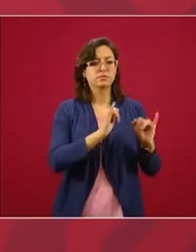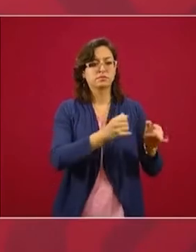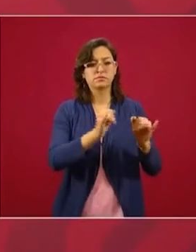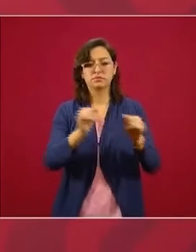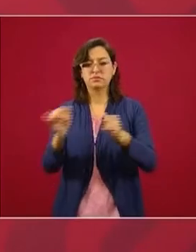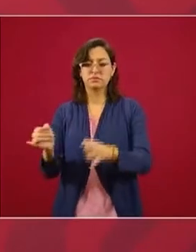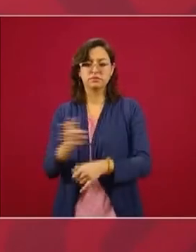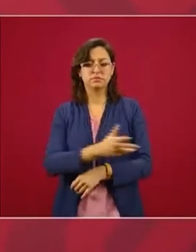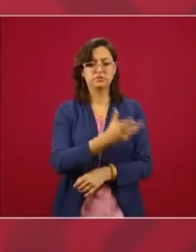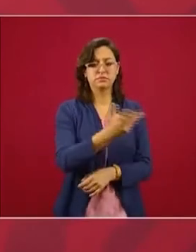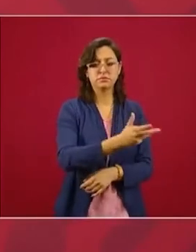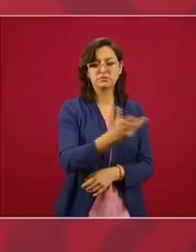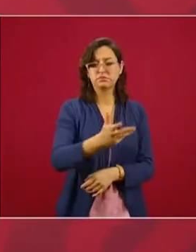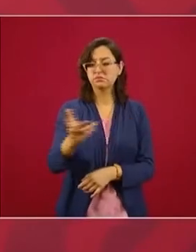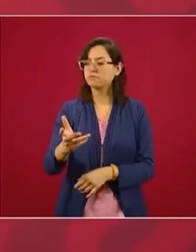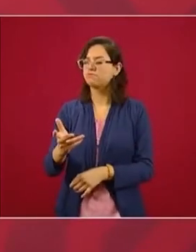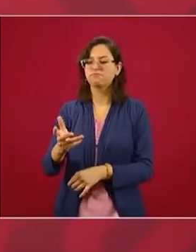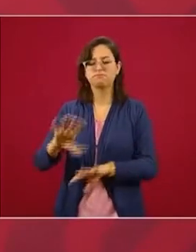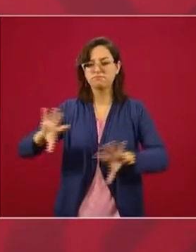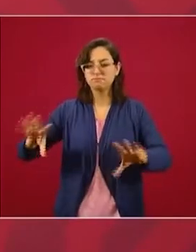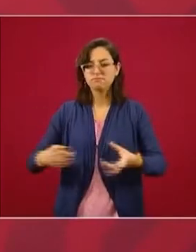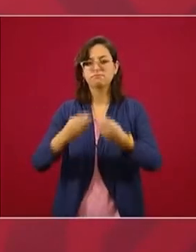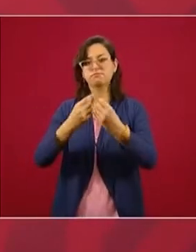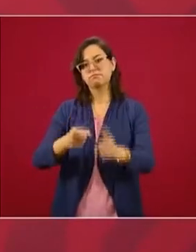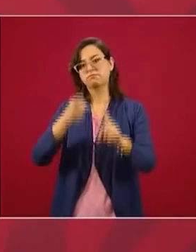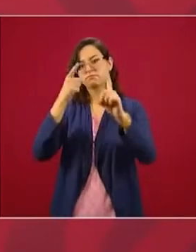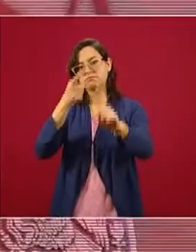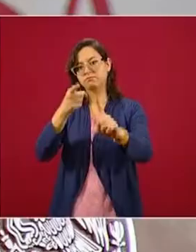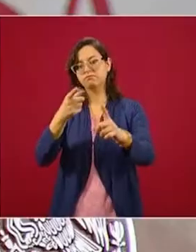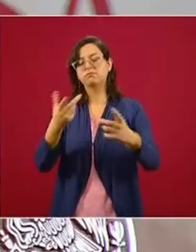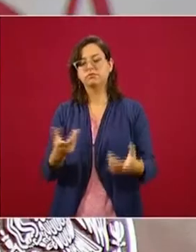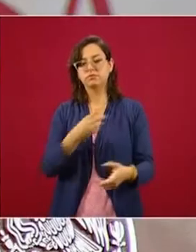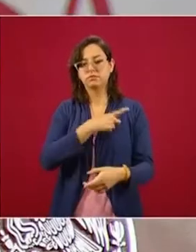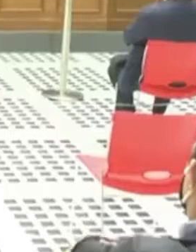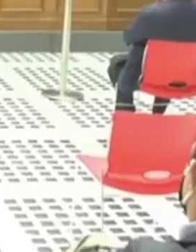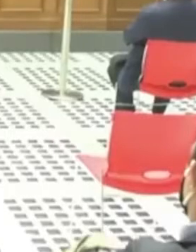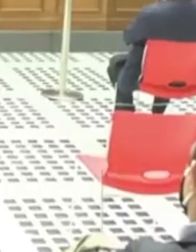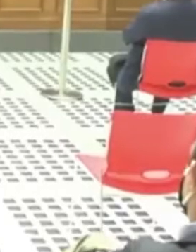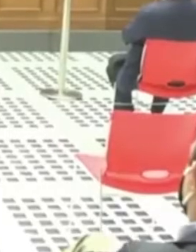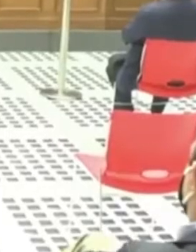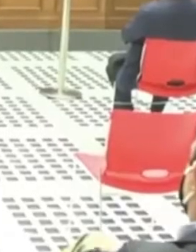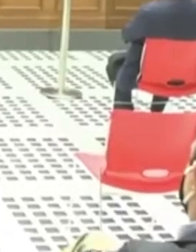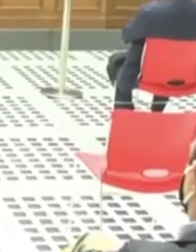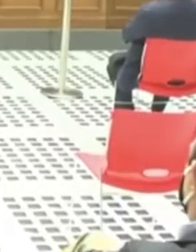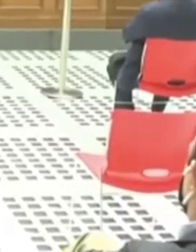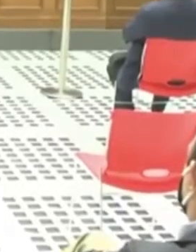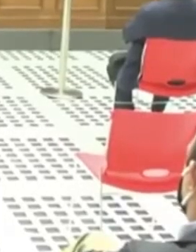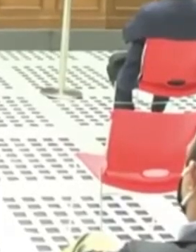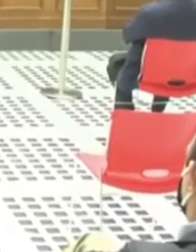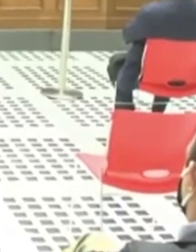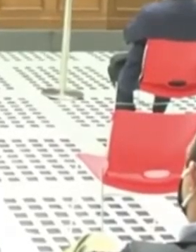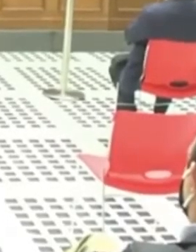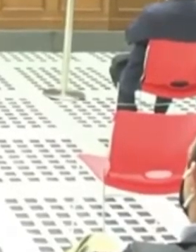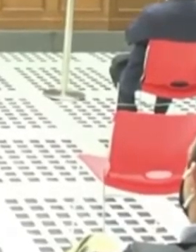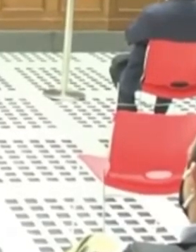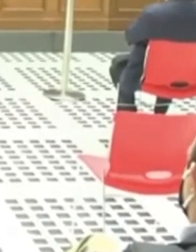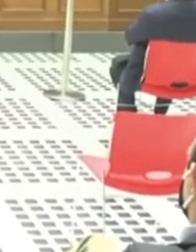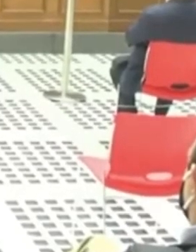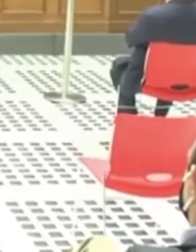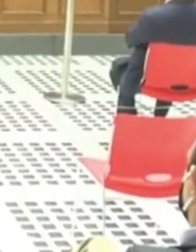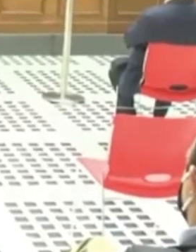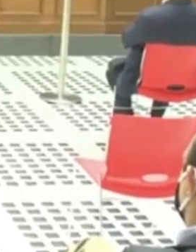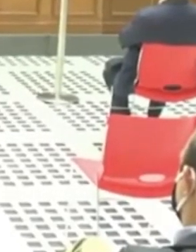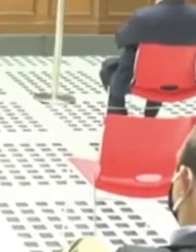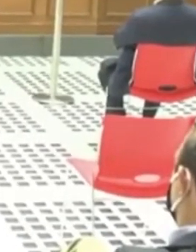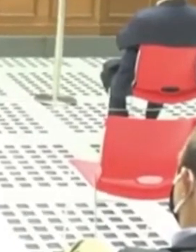el secretario de hacienda federal arturo herrera recibirá a los gobernadores de la alianza federalista quienes presentarán una propuesta para